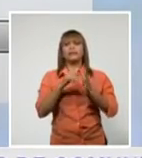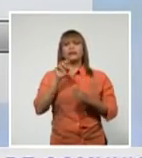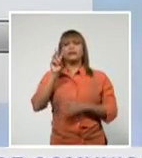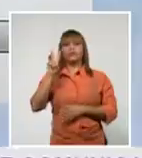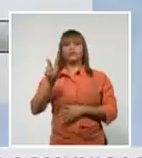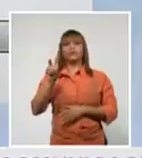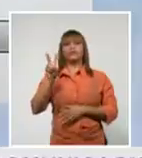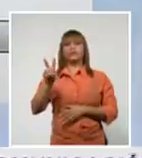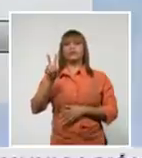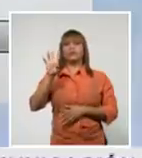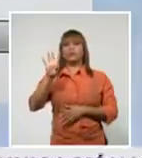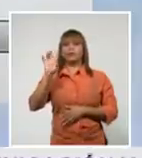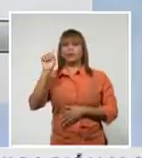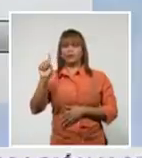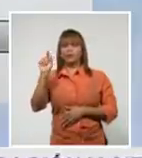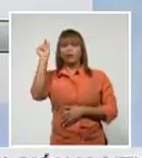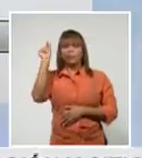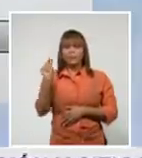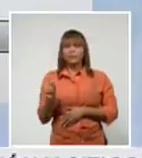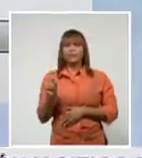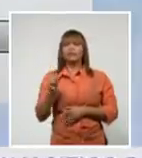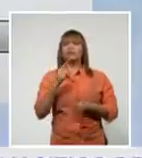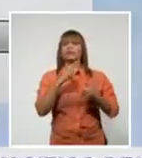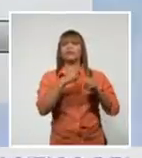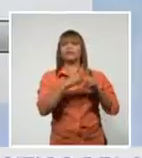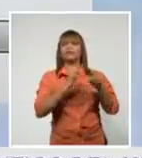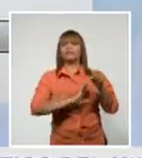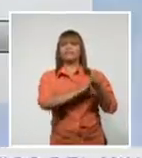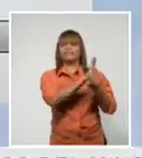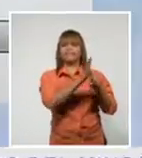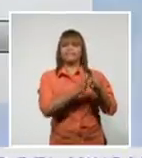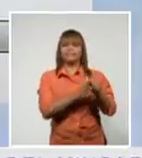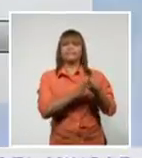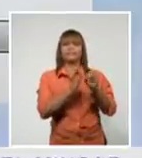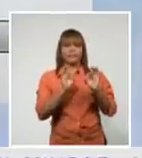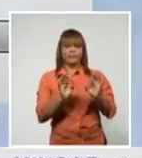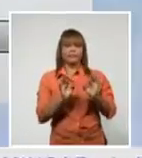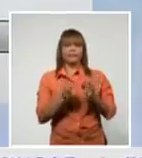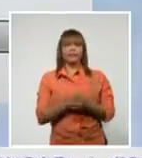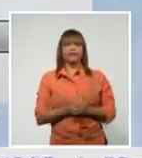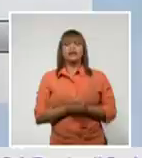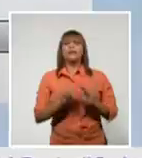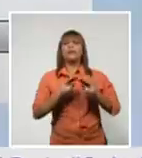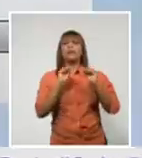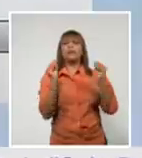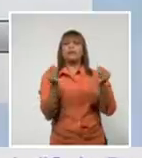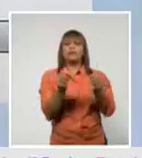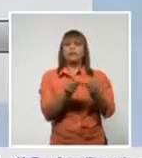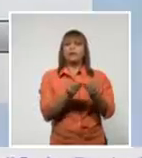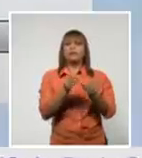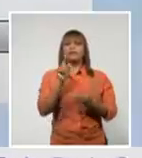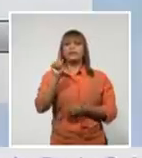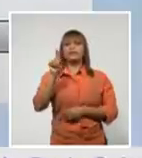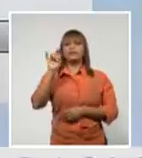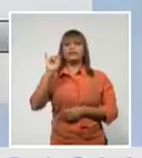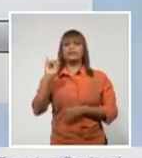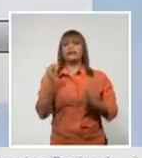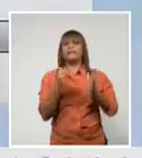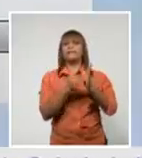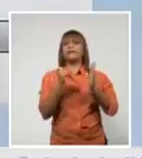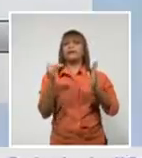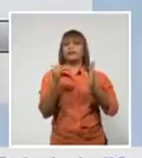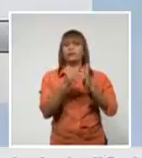115.241 personas con la enfermedad. Y eso hace un acumulado de